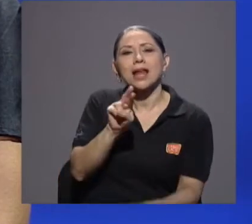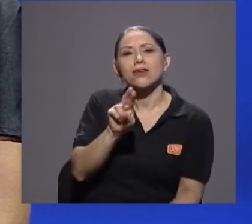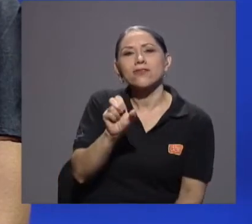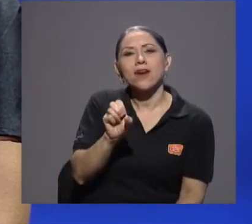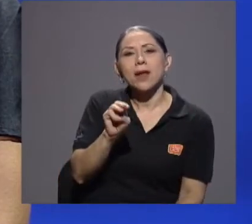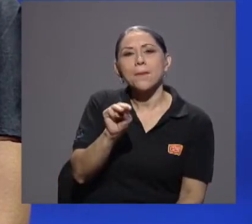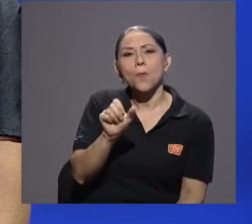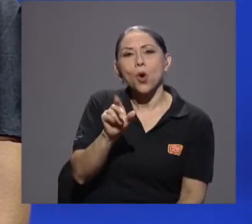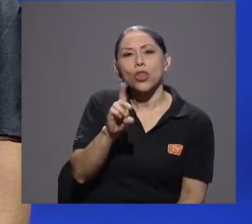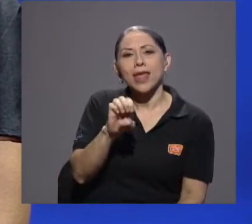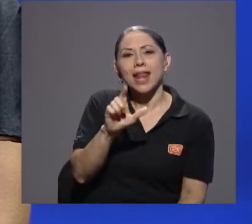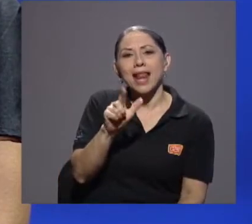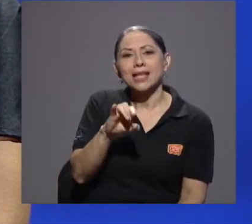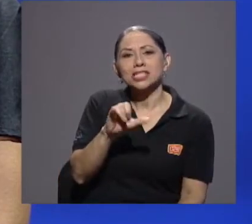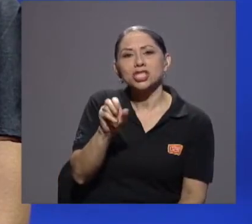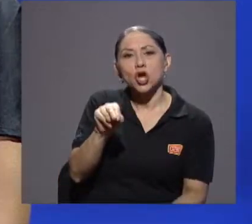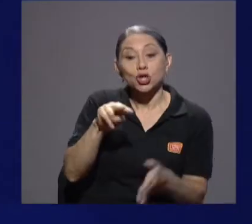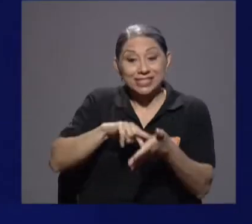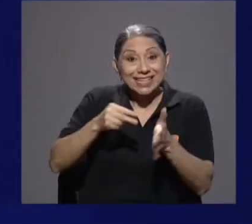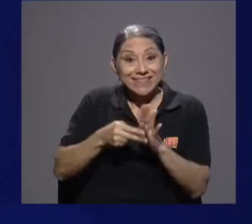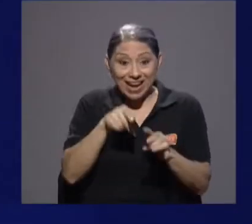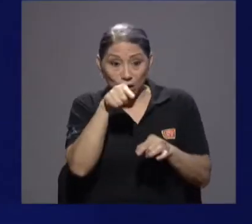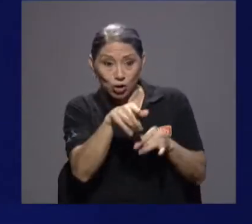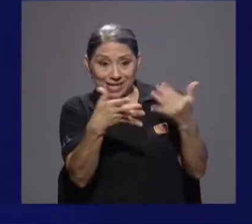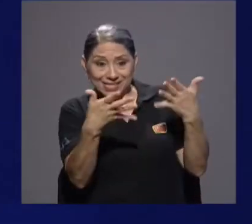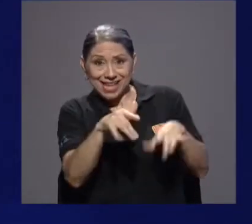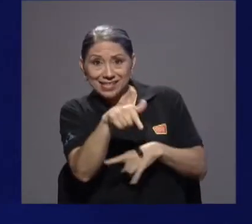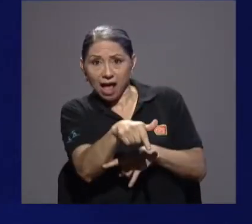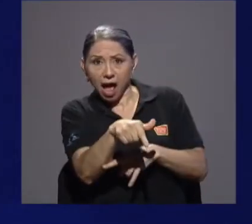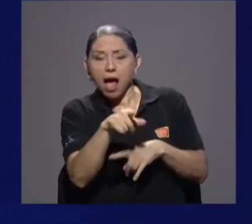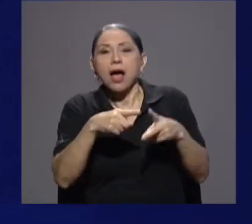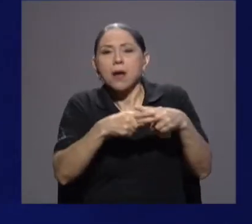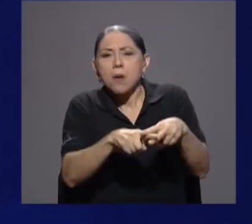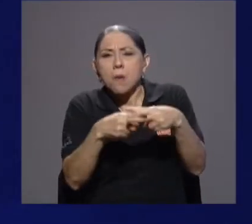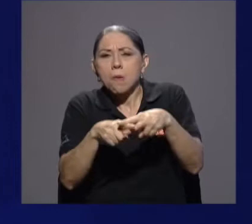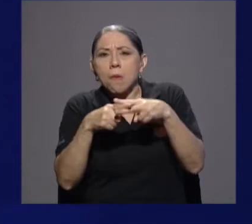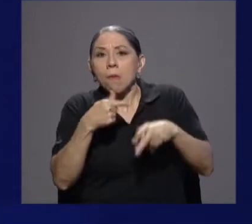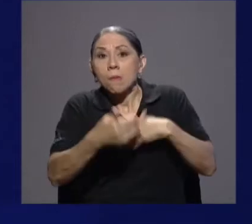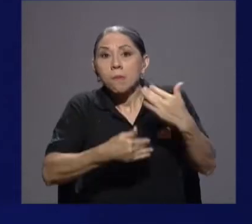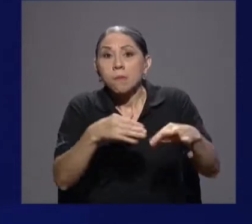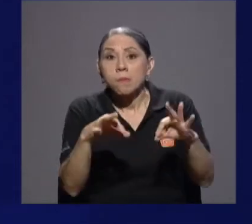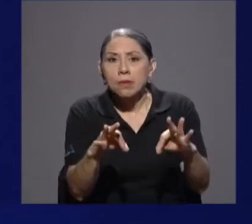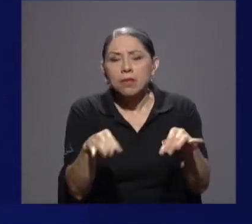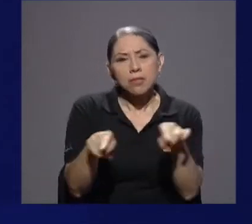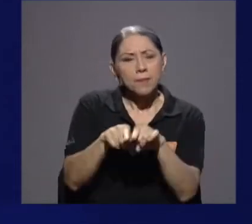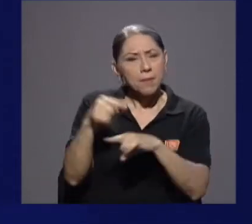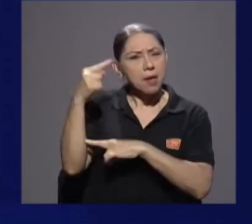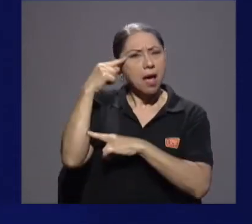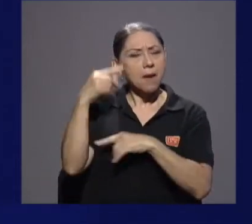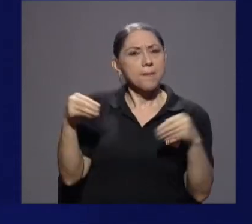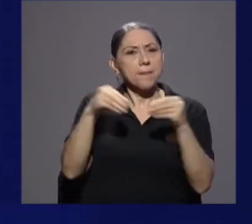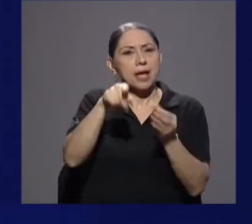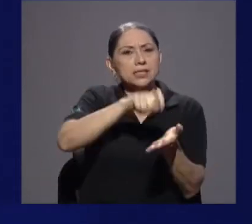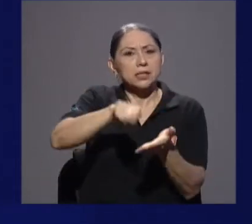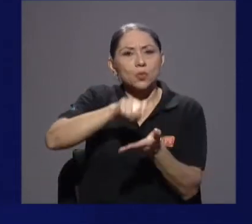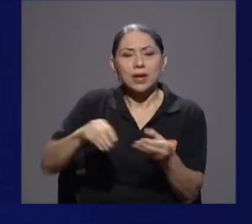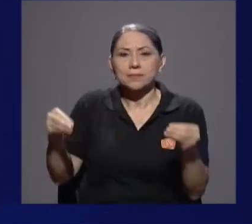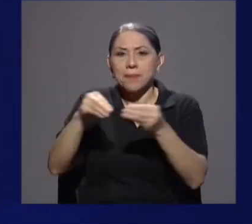Además, hay que reabrir la posibilidad de construir más escuelas y colegios que son realmente muy necesarios por